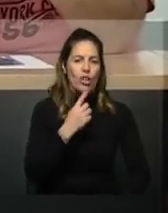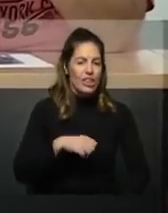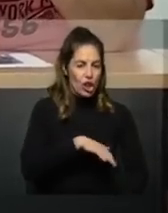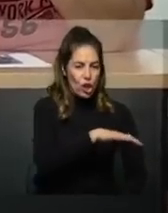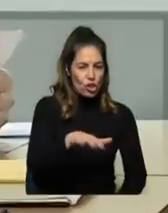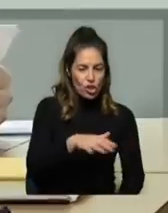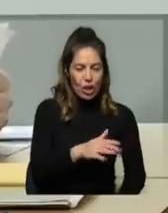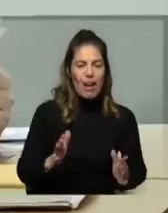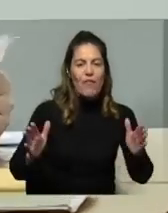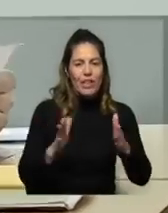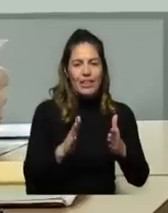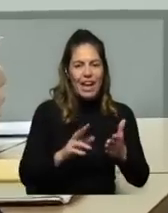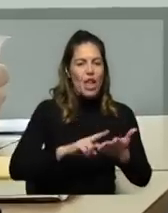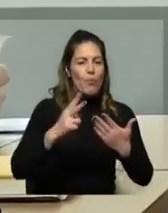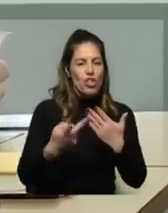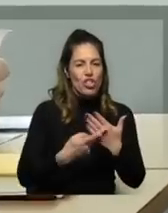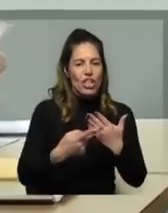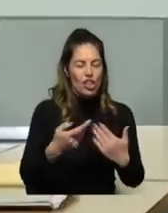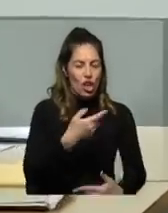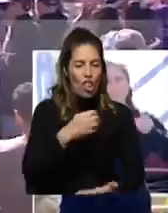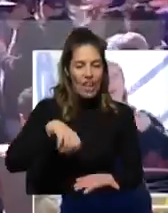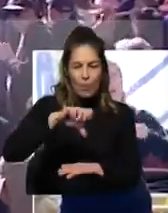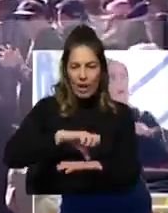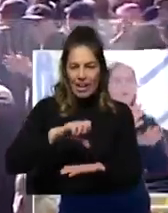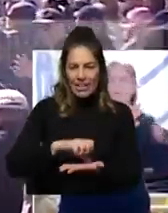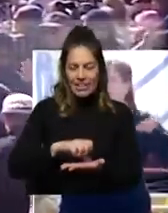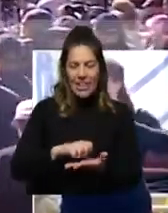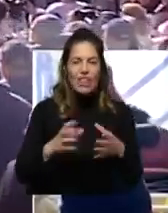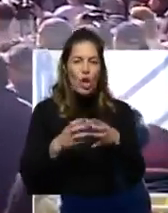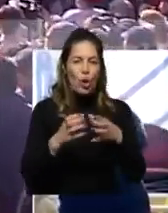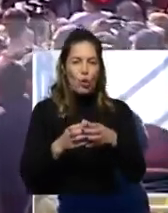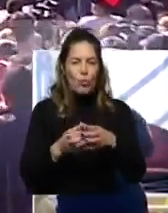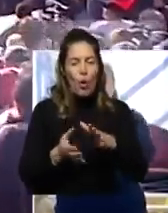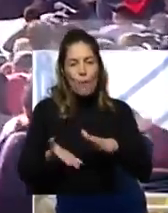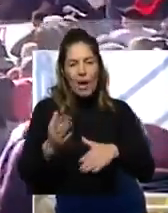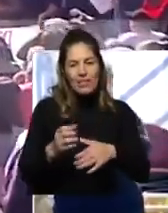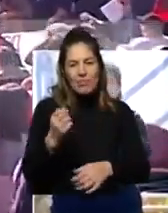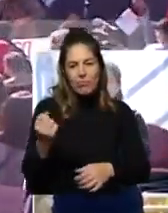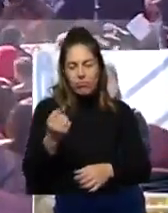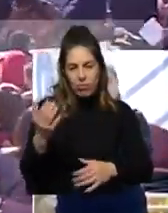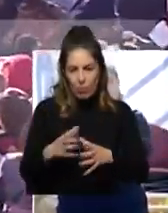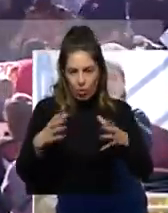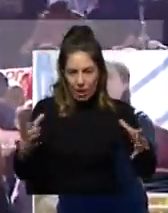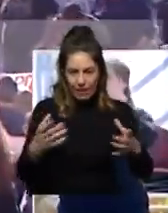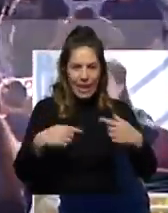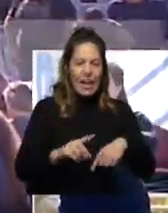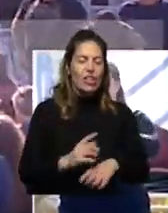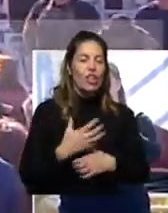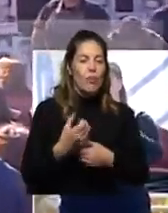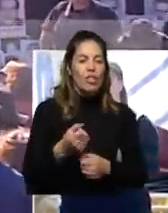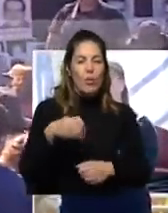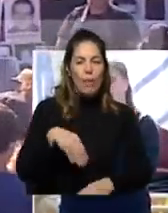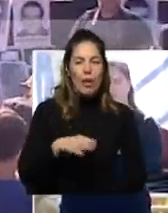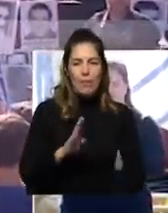y derrotar al proyecto de país de las clases dominantes la posición del partido comunista está alineada con la expresada por el partido socialista y el pvp